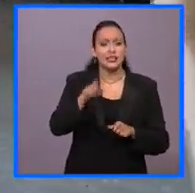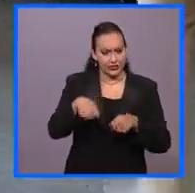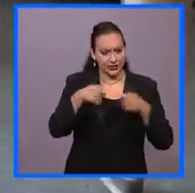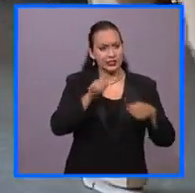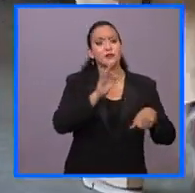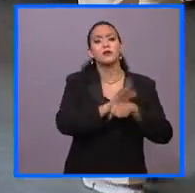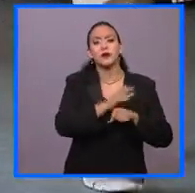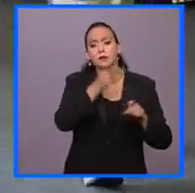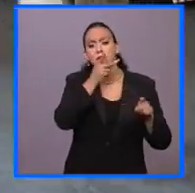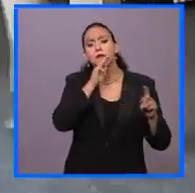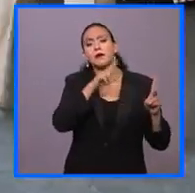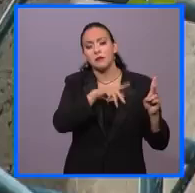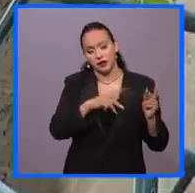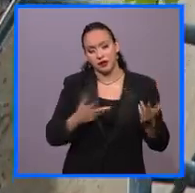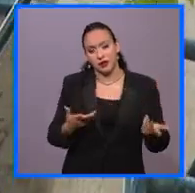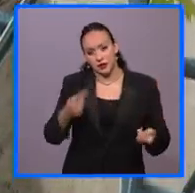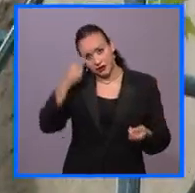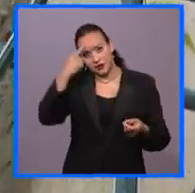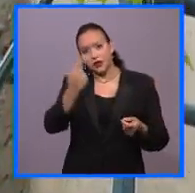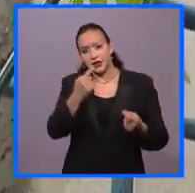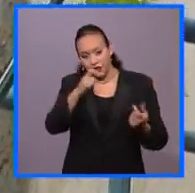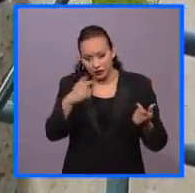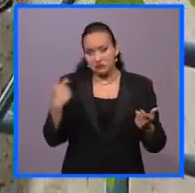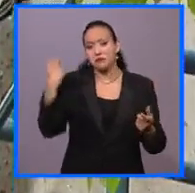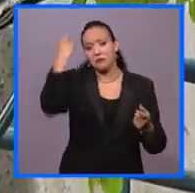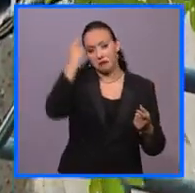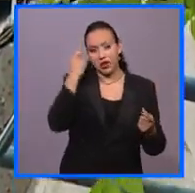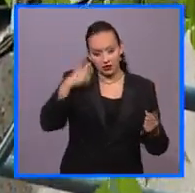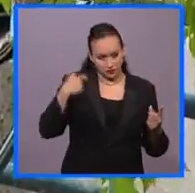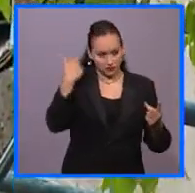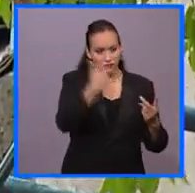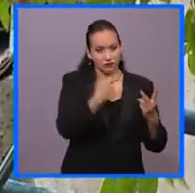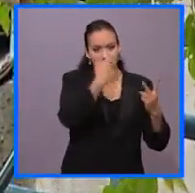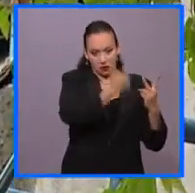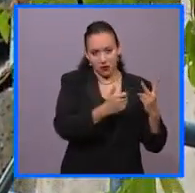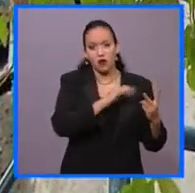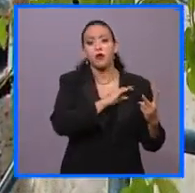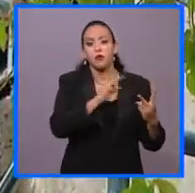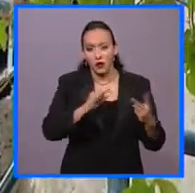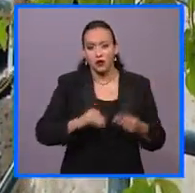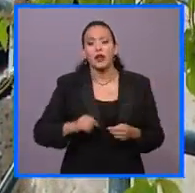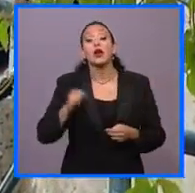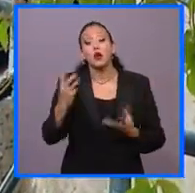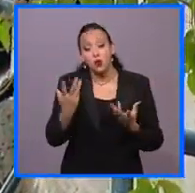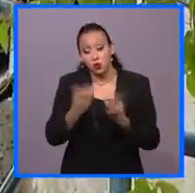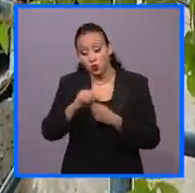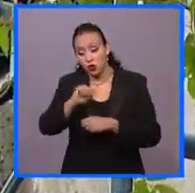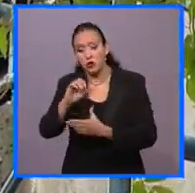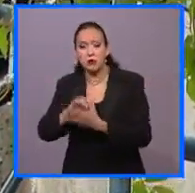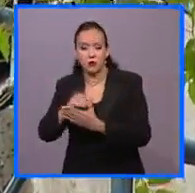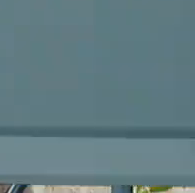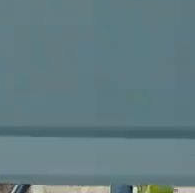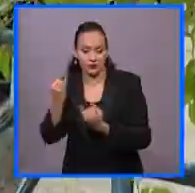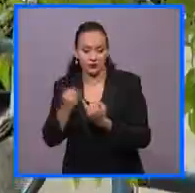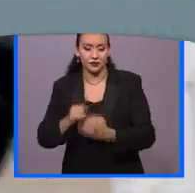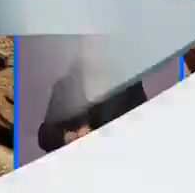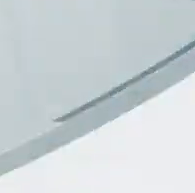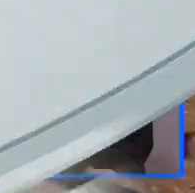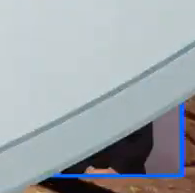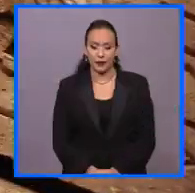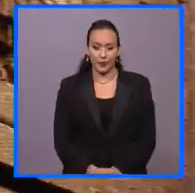trabajador fallecido con el fin de que puedan recibir la pensión en concurrencia con otros beneficiarios.